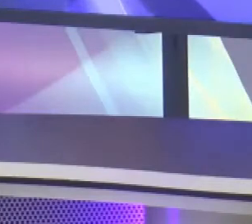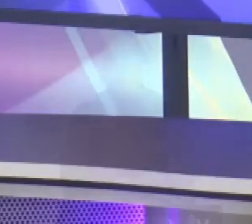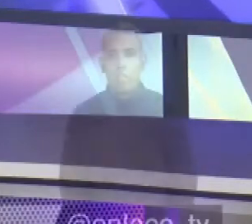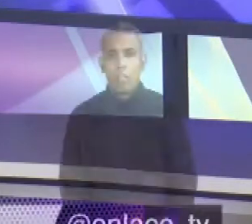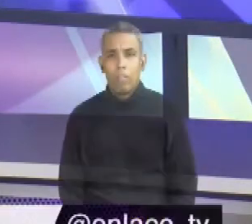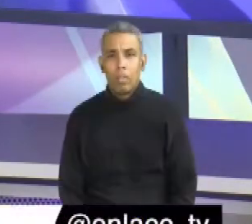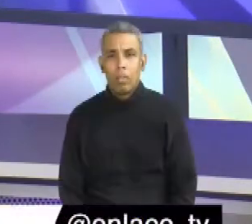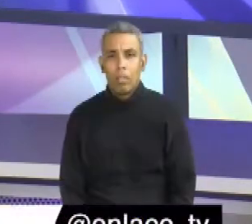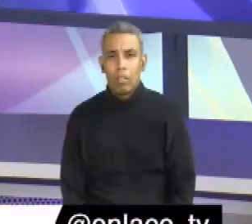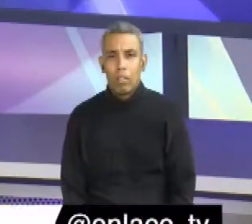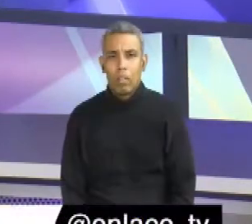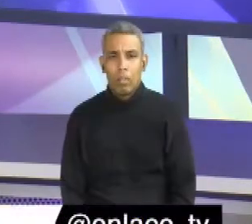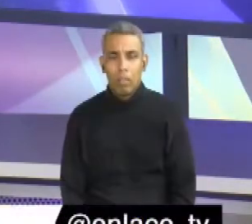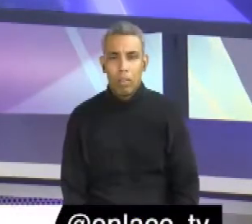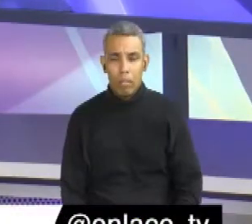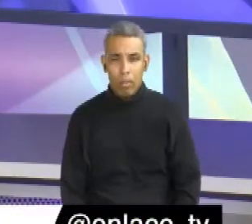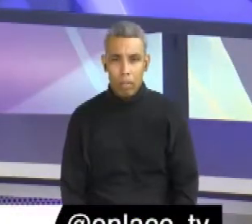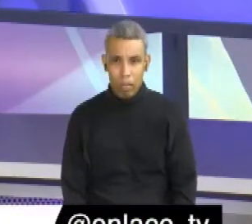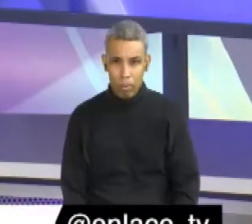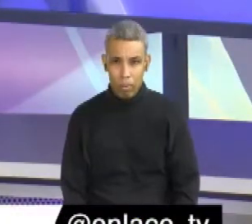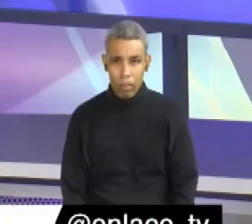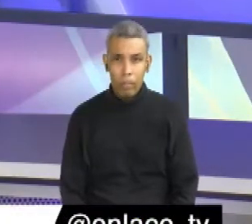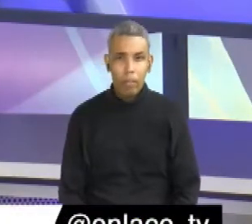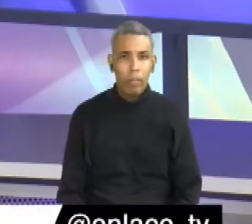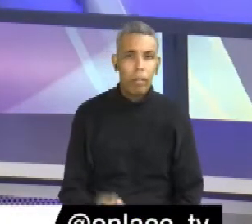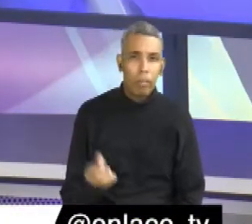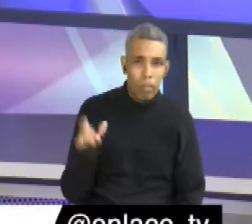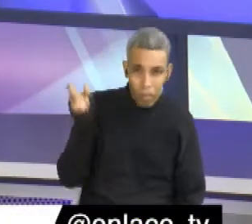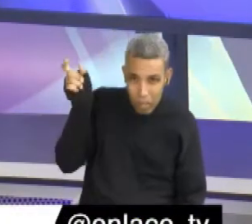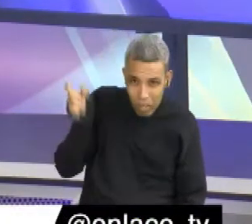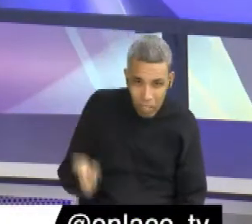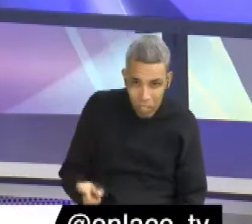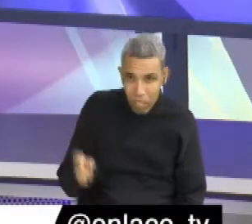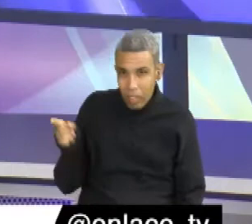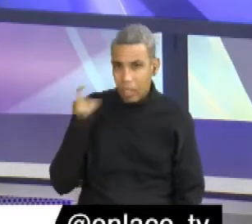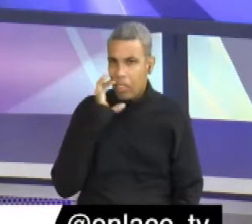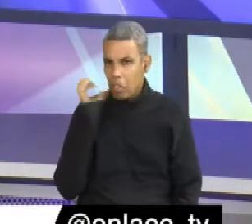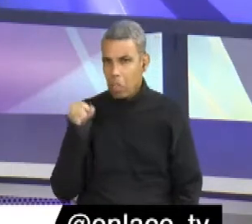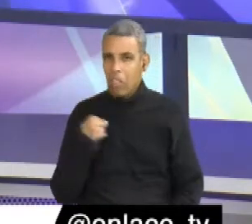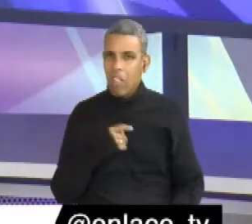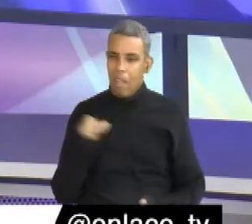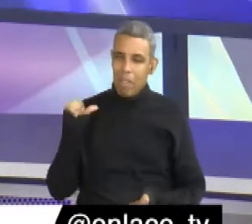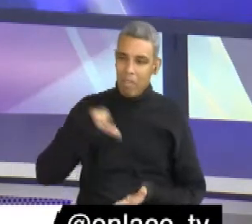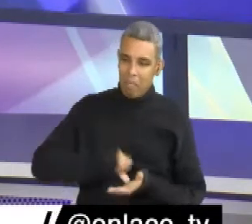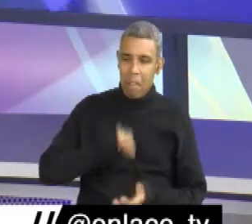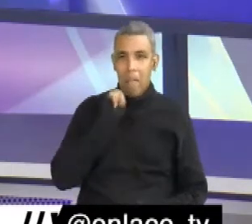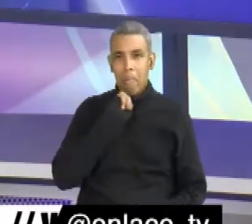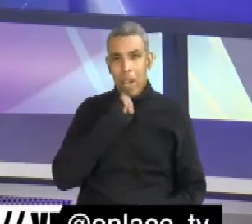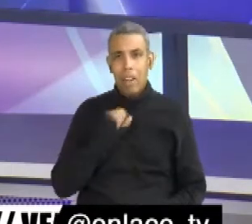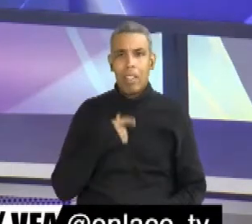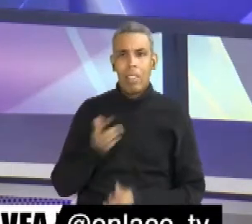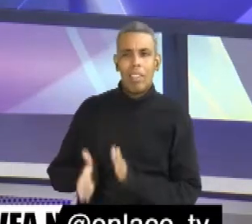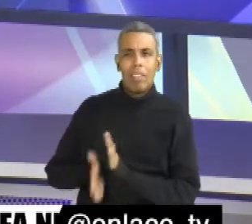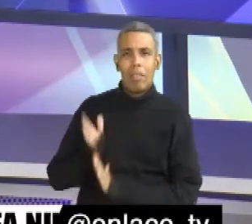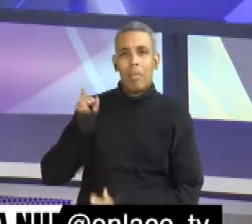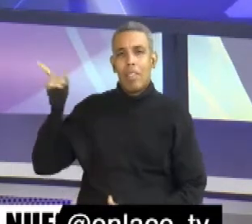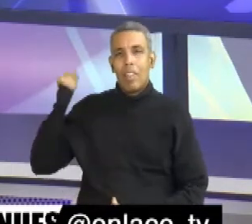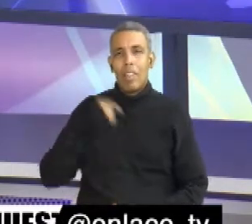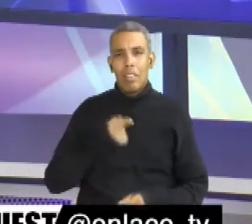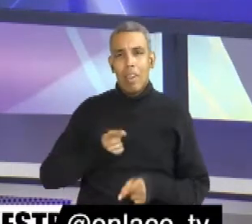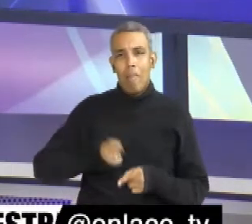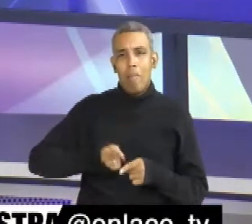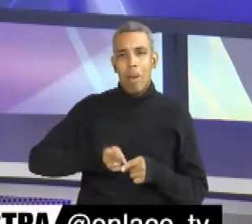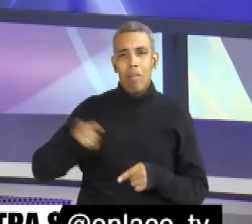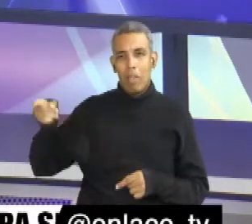Procedente de Londres, se encuentra en su ciudad natal el ganador del Oscar de la Academia por los efectos visuales de la película Libro de la Selva. Se trata de Hernán Darío